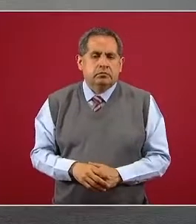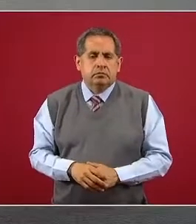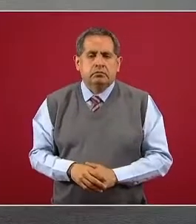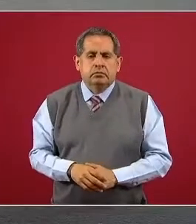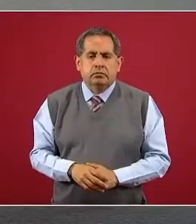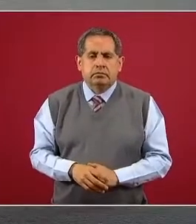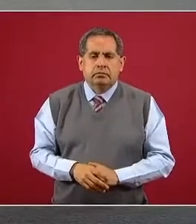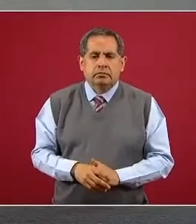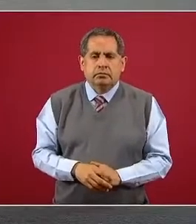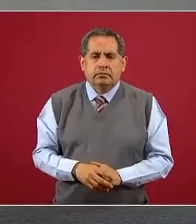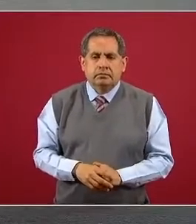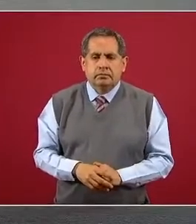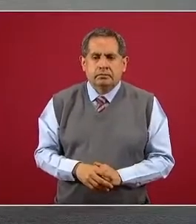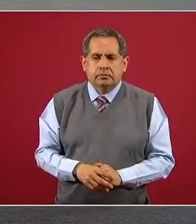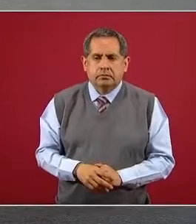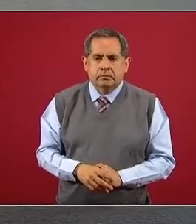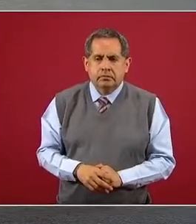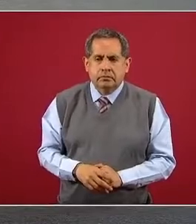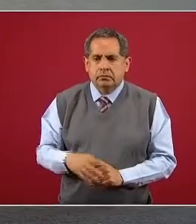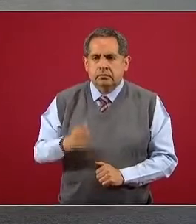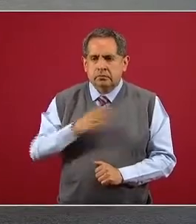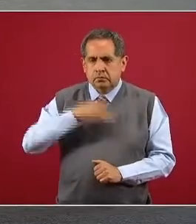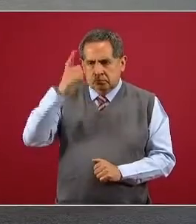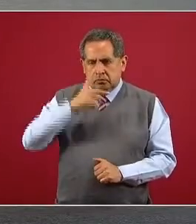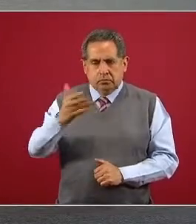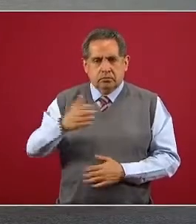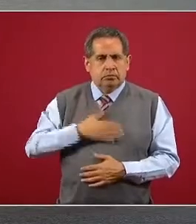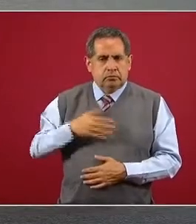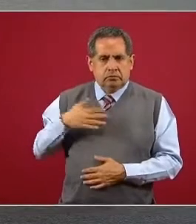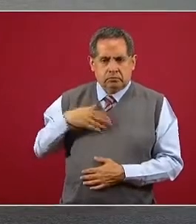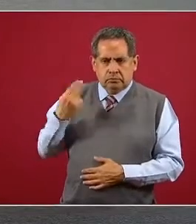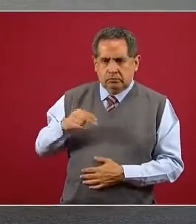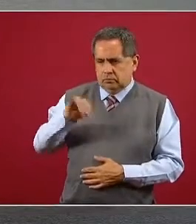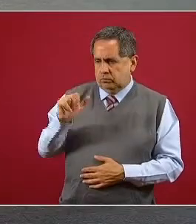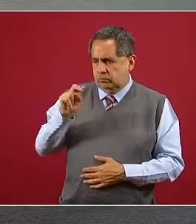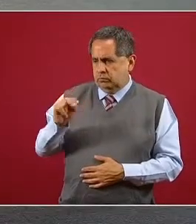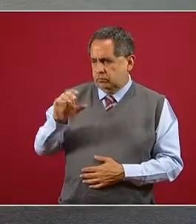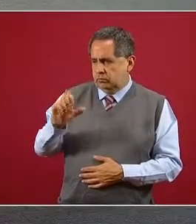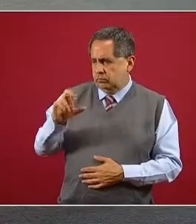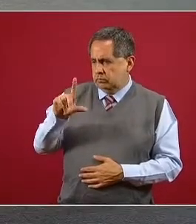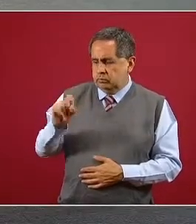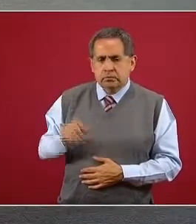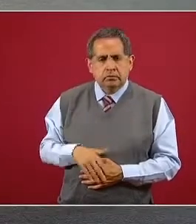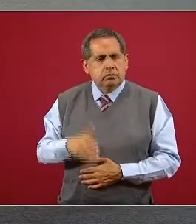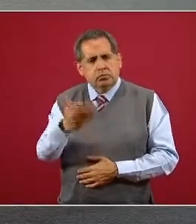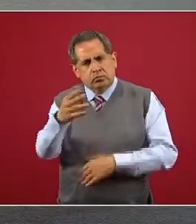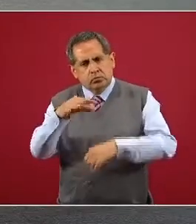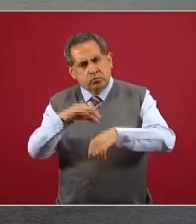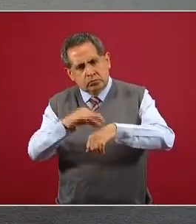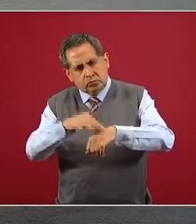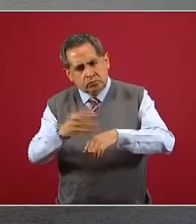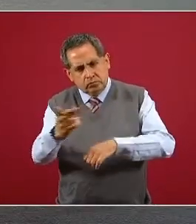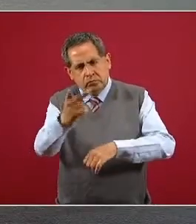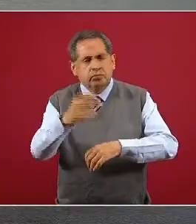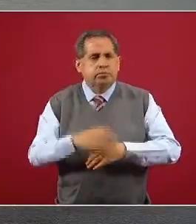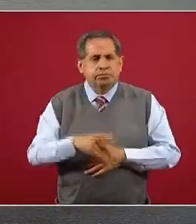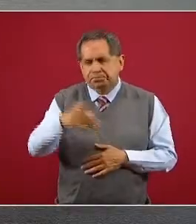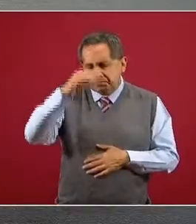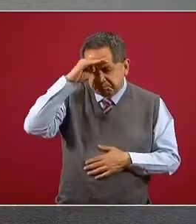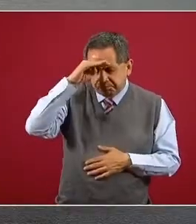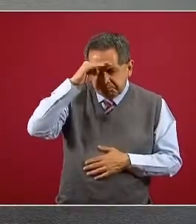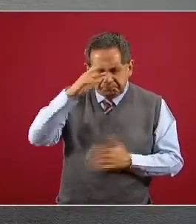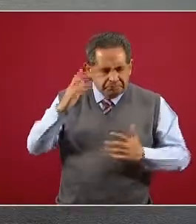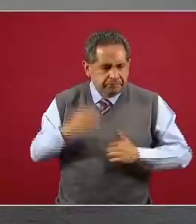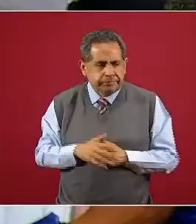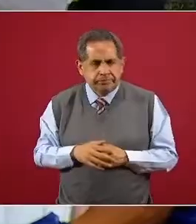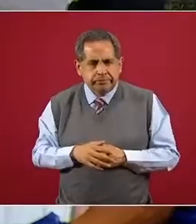Gracias. Sí, buenas noches. Juan Carlos Machorro, AM de Querétaro. Doctor, desde su punto de vista, ¿qué